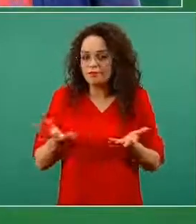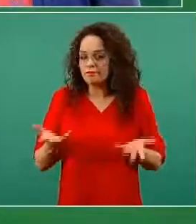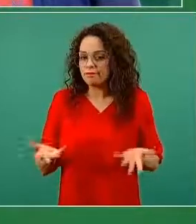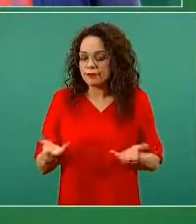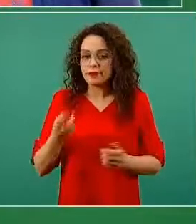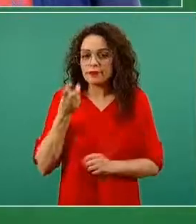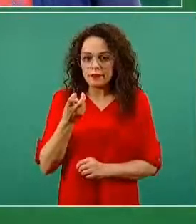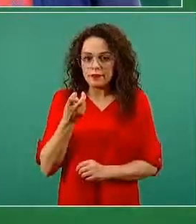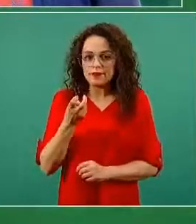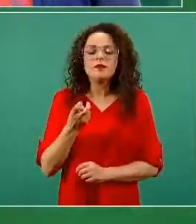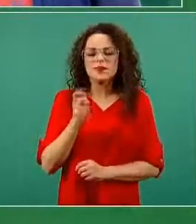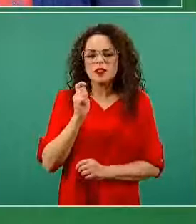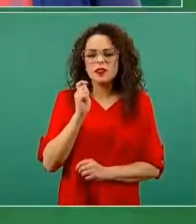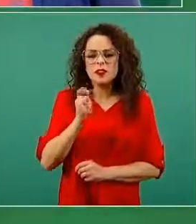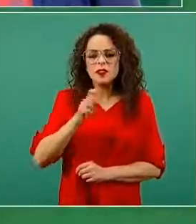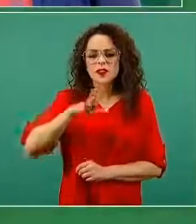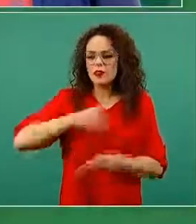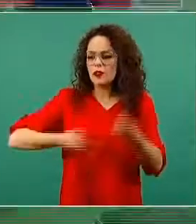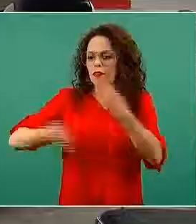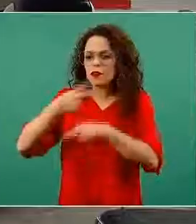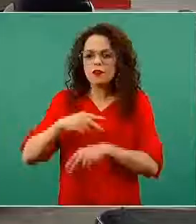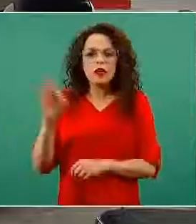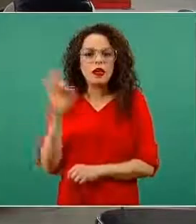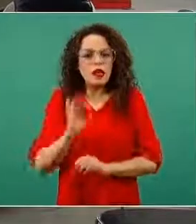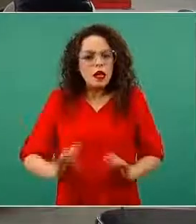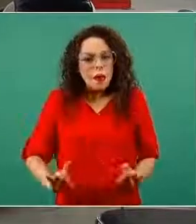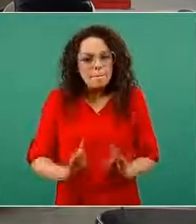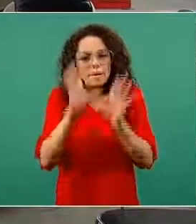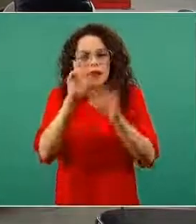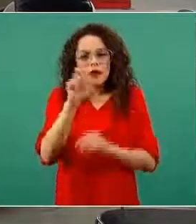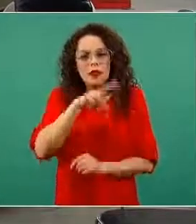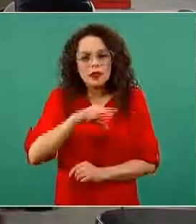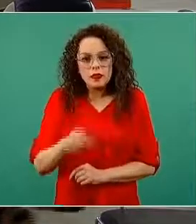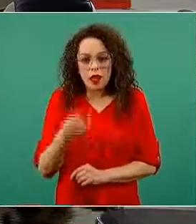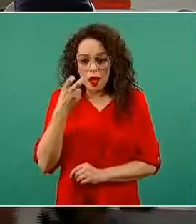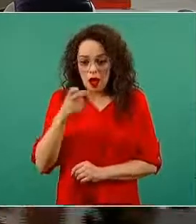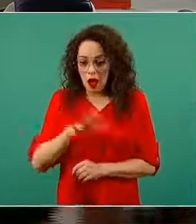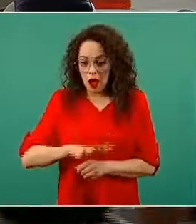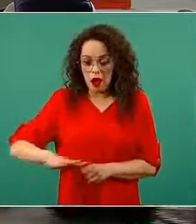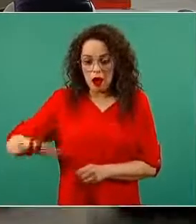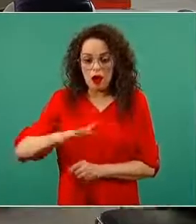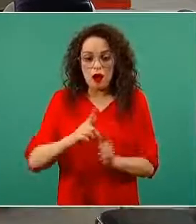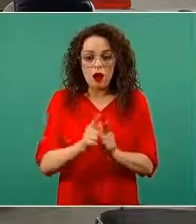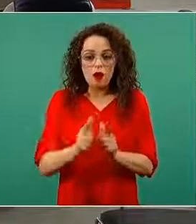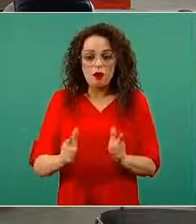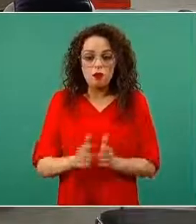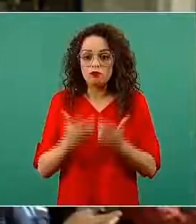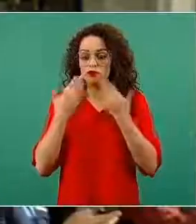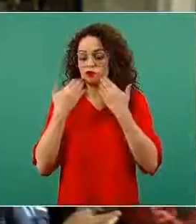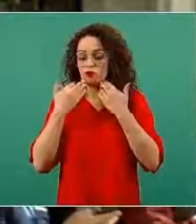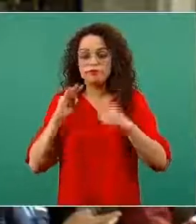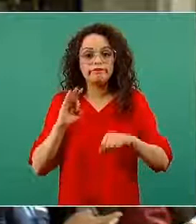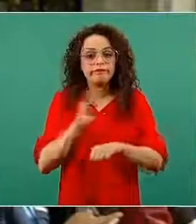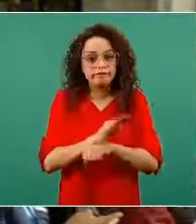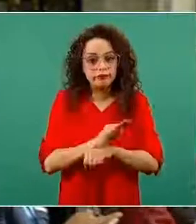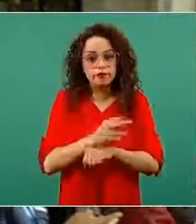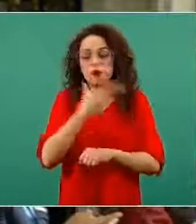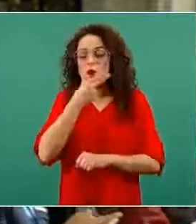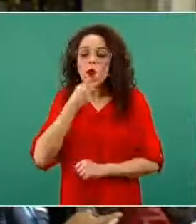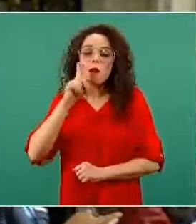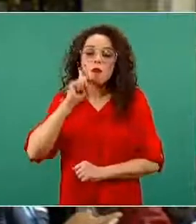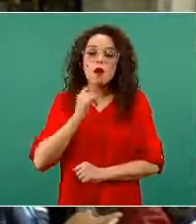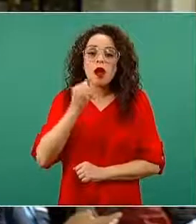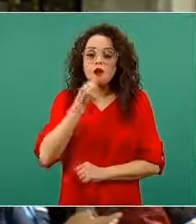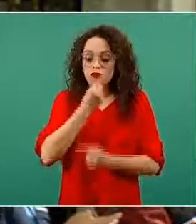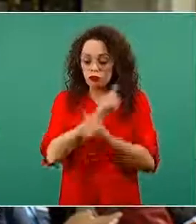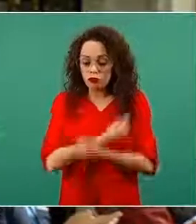¿cuáles serían los daños colaterales que tendrían estos grupos vulnerables de hombres y mujeres y niños incluso que están